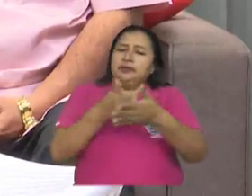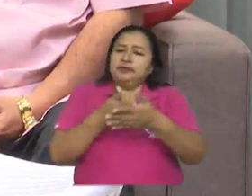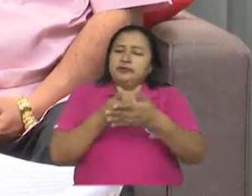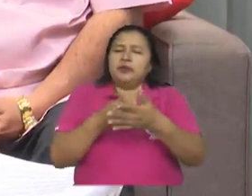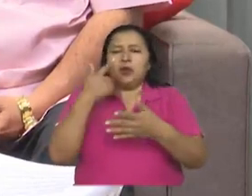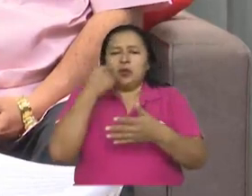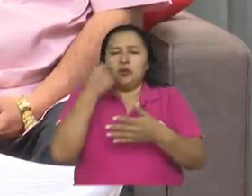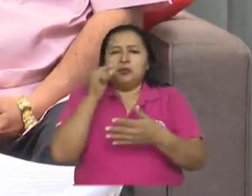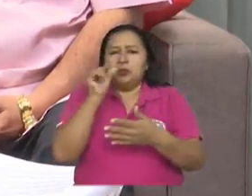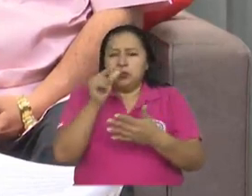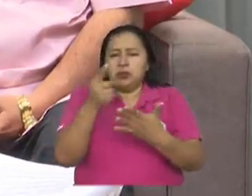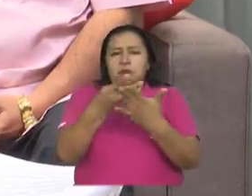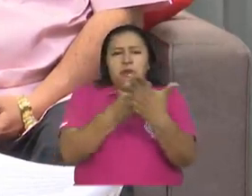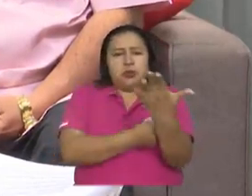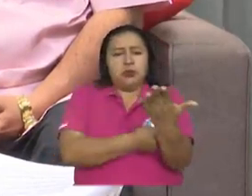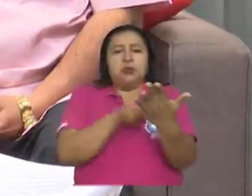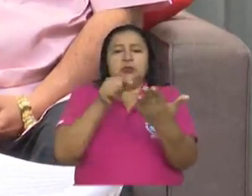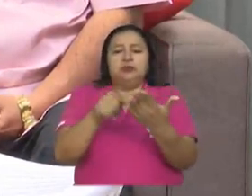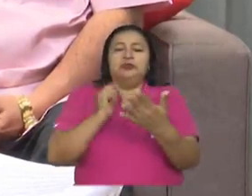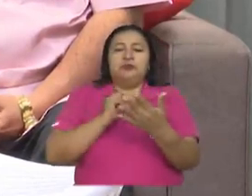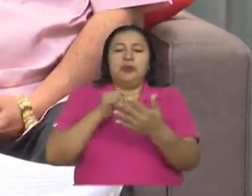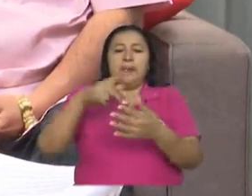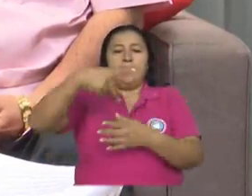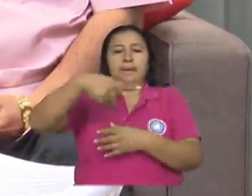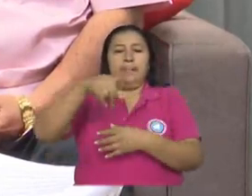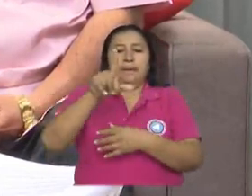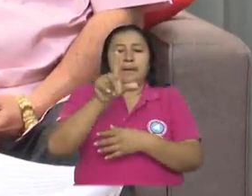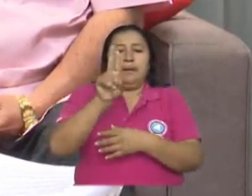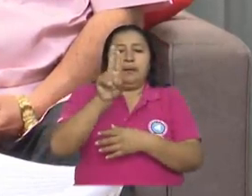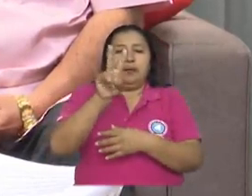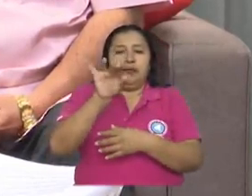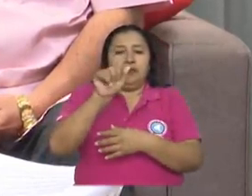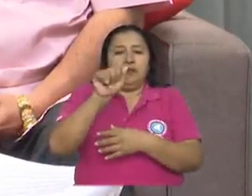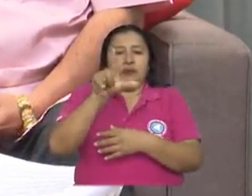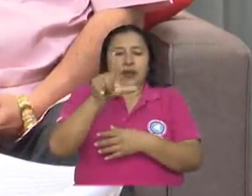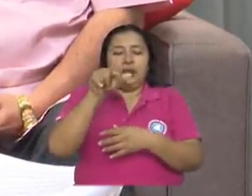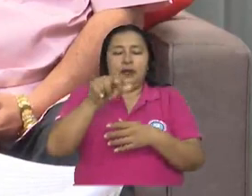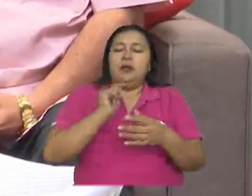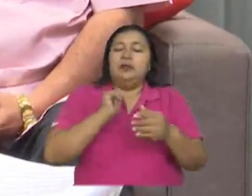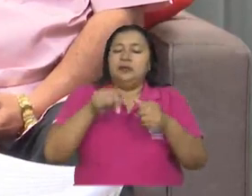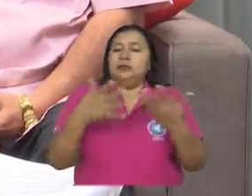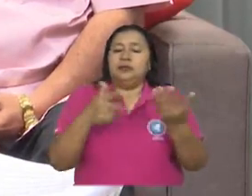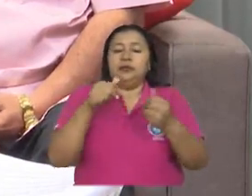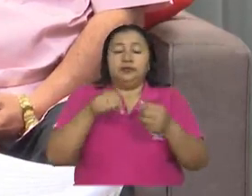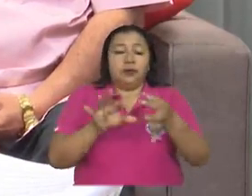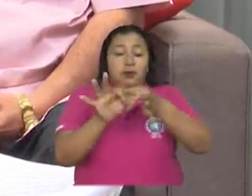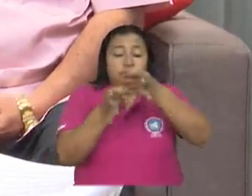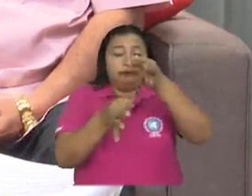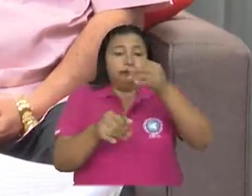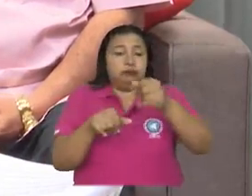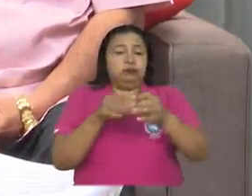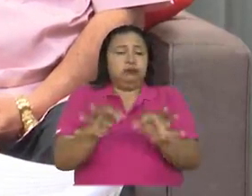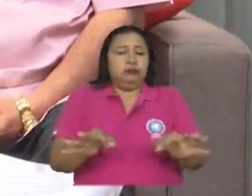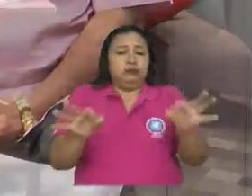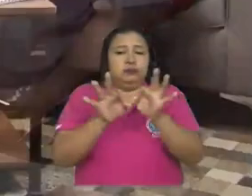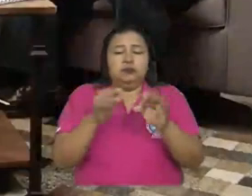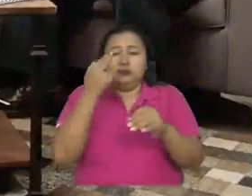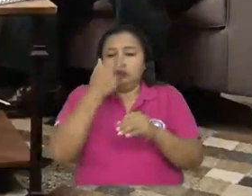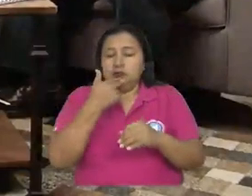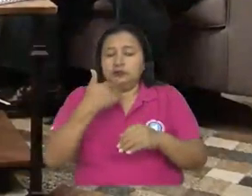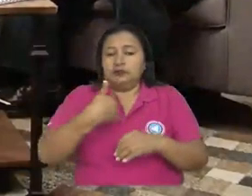infraestructura pluvial. Usted mencionaba los cabildos, que son sin duda alguna una columna vertebral dentro del proceso de consultas con la ciudadanía